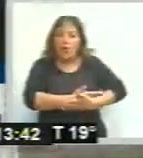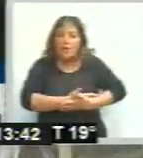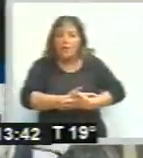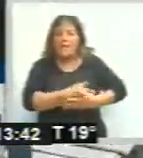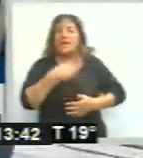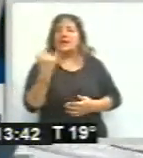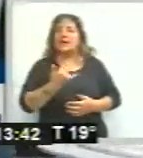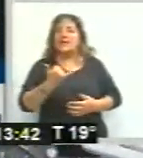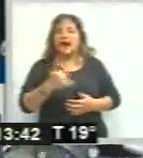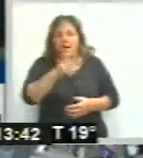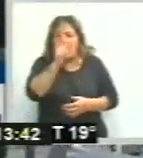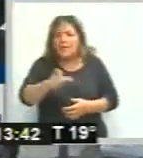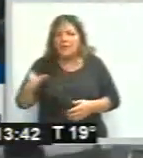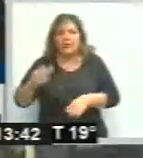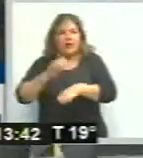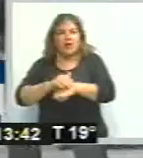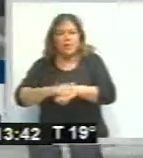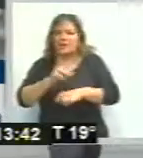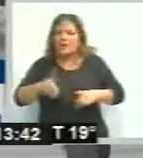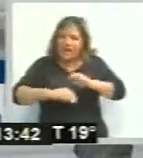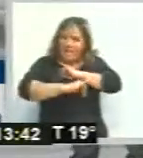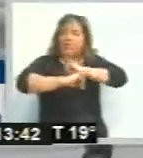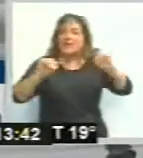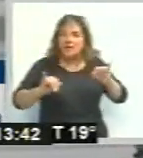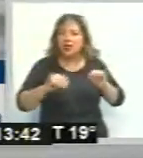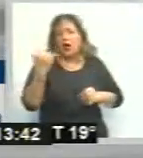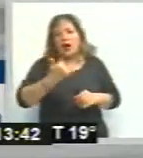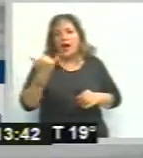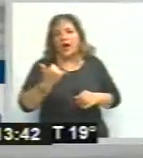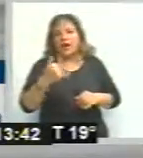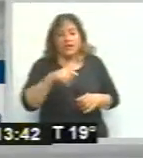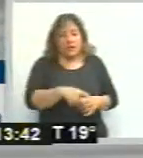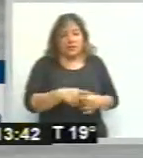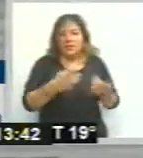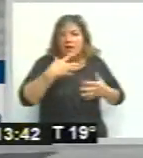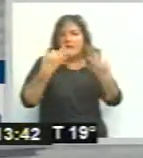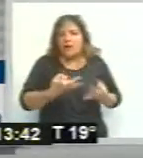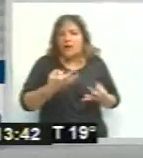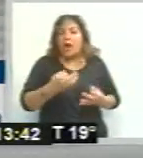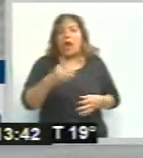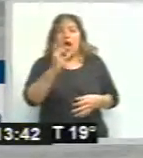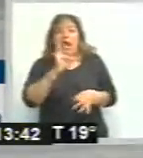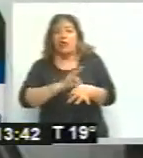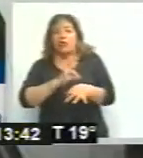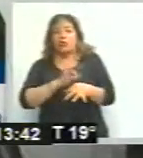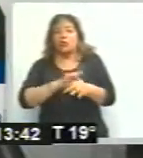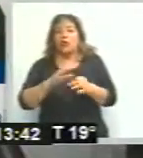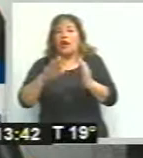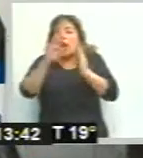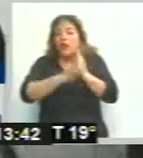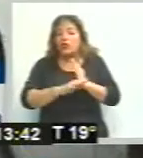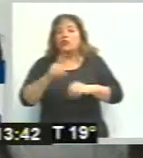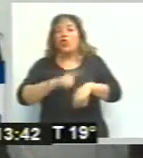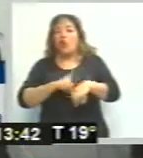recurso humano a cargo en formación en neonatología. Si bien es cierto, la doctora ha reducido su carga horaria a 20 horas, pero